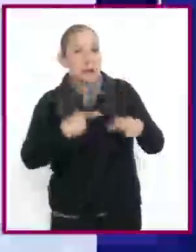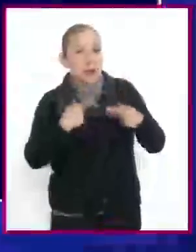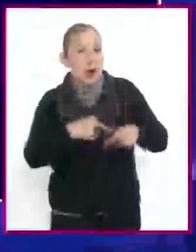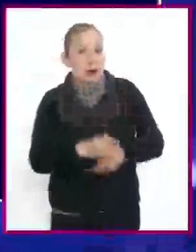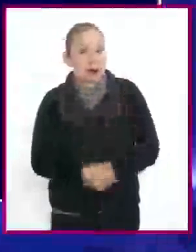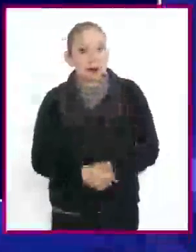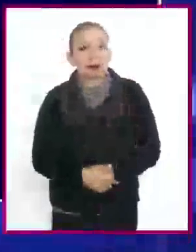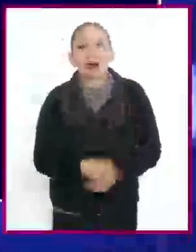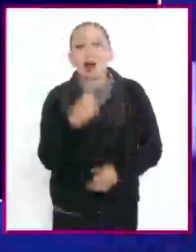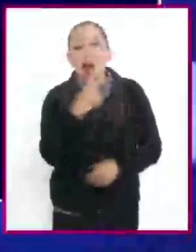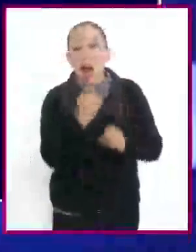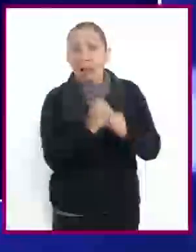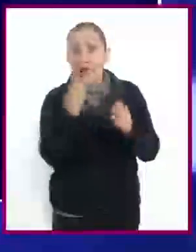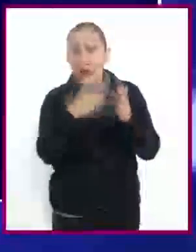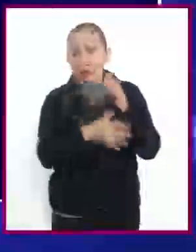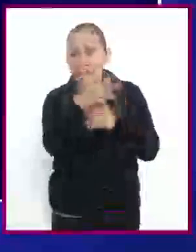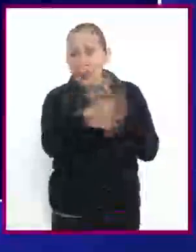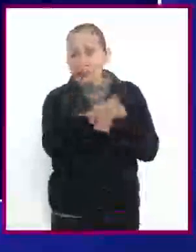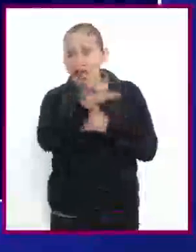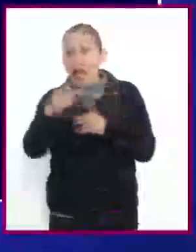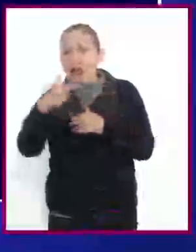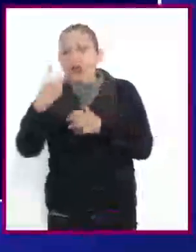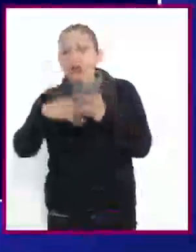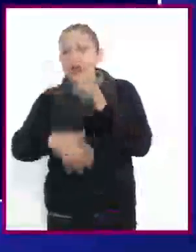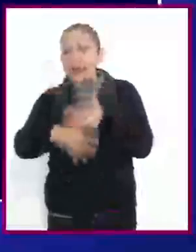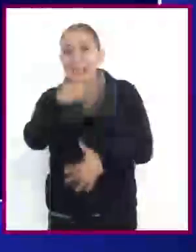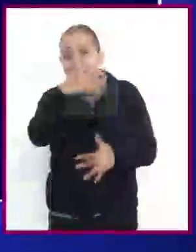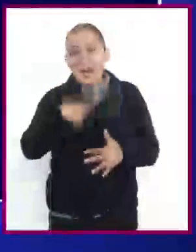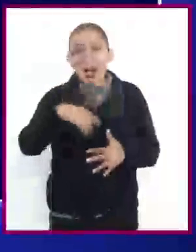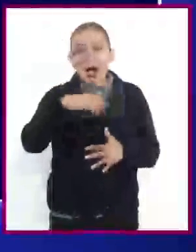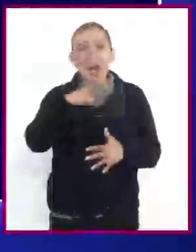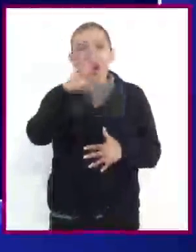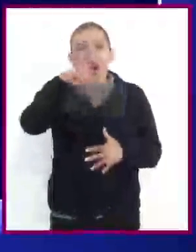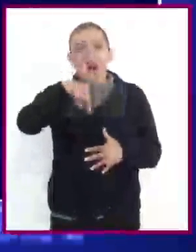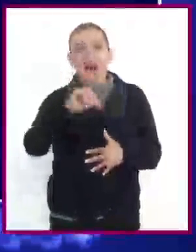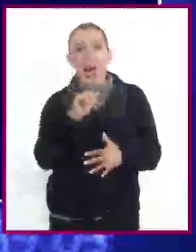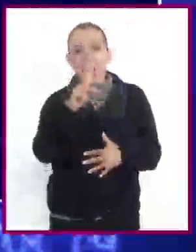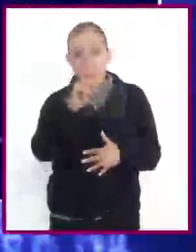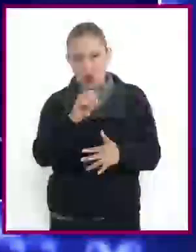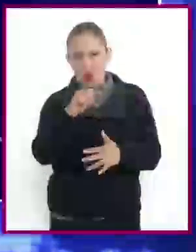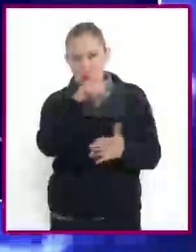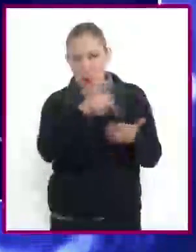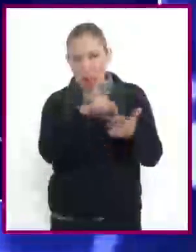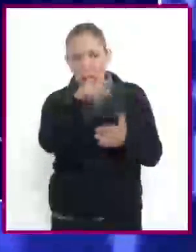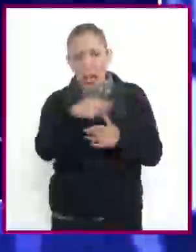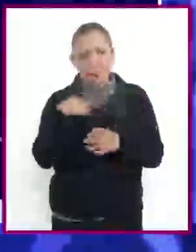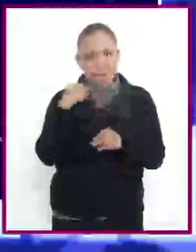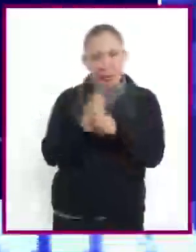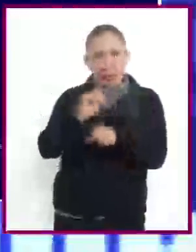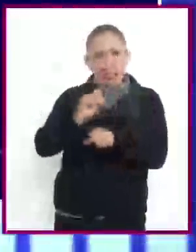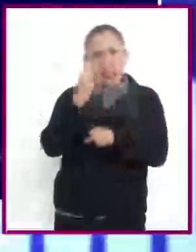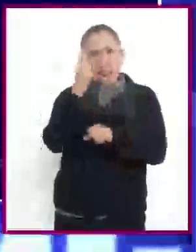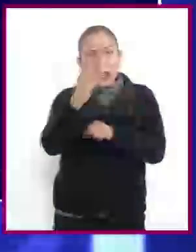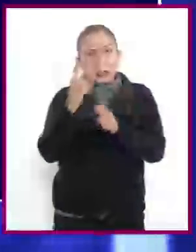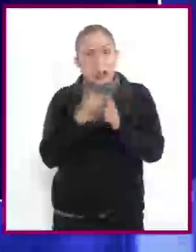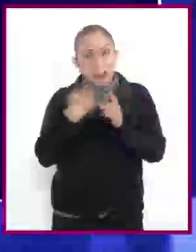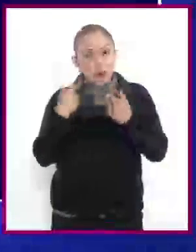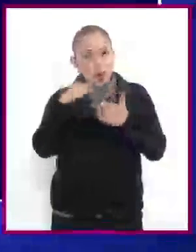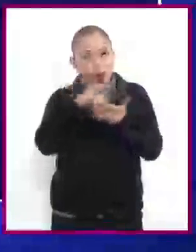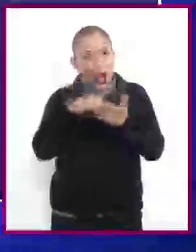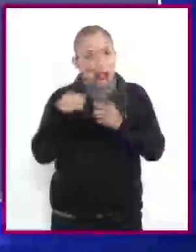encontrar más o mejores oportunidades laborales. En la migración interna hay flujos migratorios importantes, lugares emisores